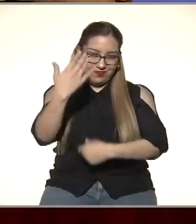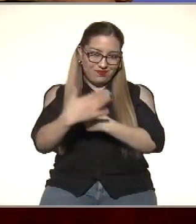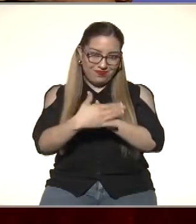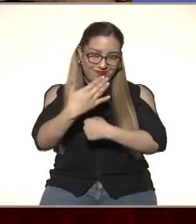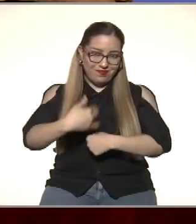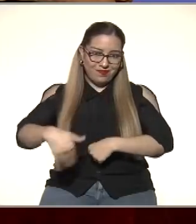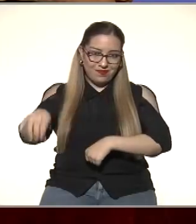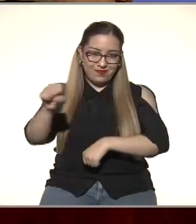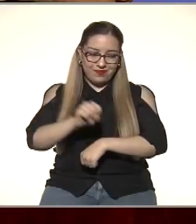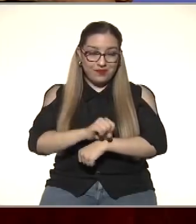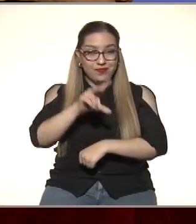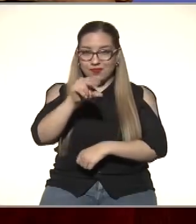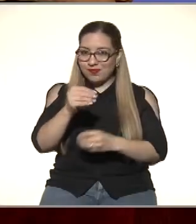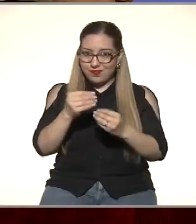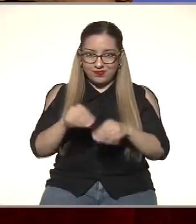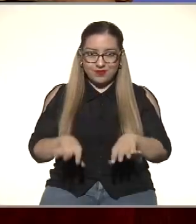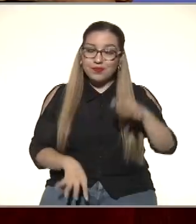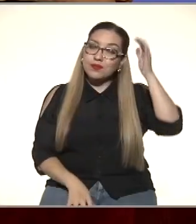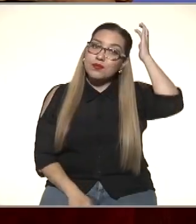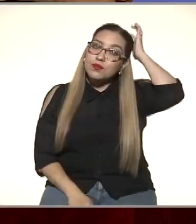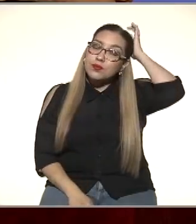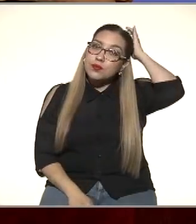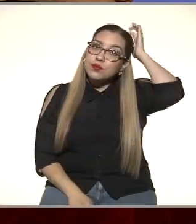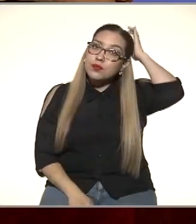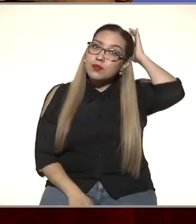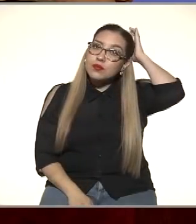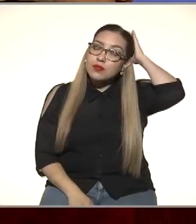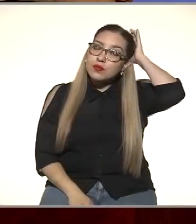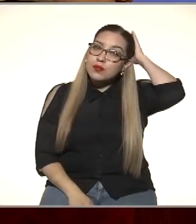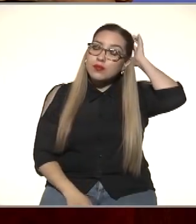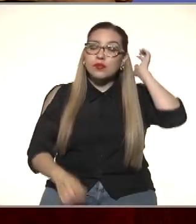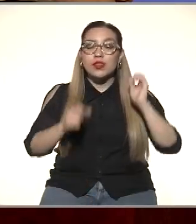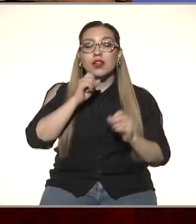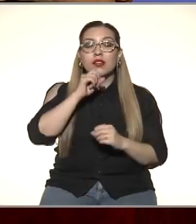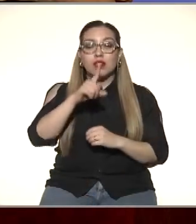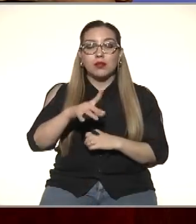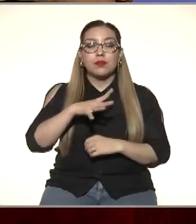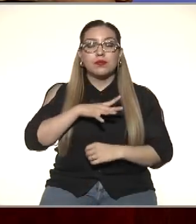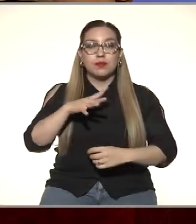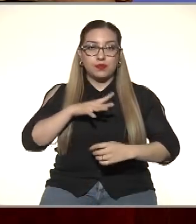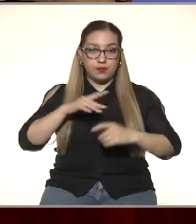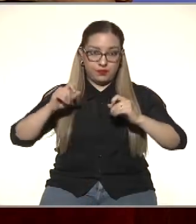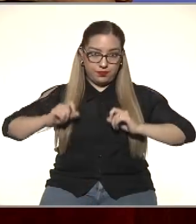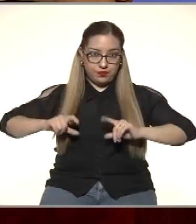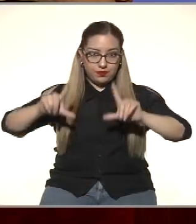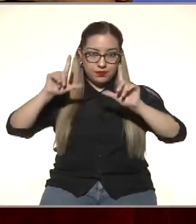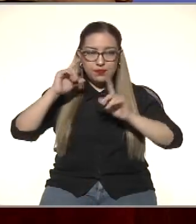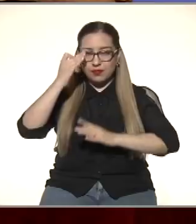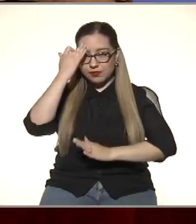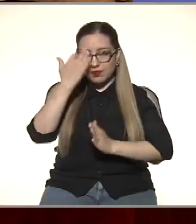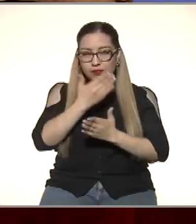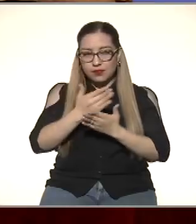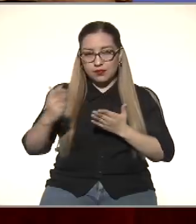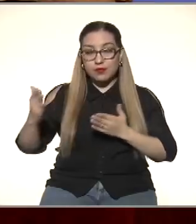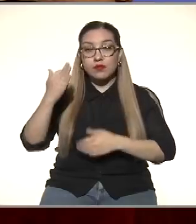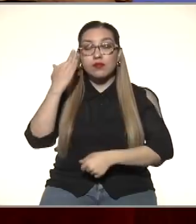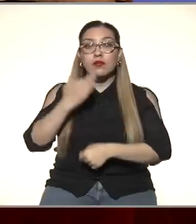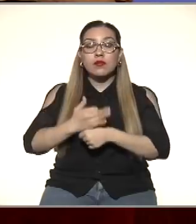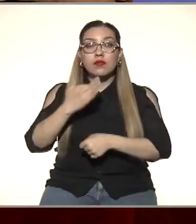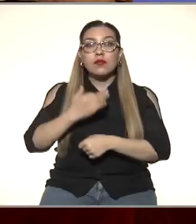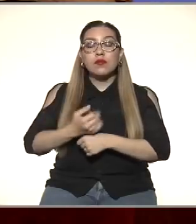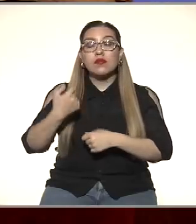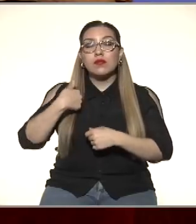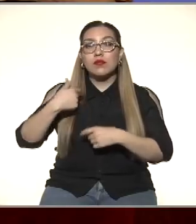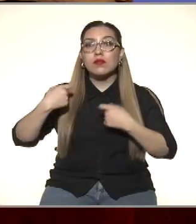próxima semana, no se lo pierdan. Y como saben, dedicamos un espacio de esta emisión para pedir de su ayuda. Le voy a presentar la fotografía de personas